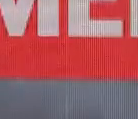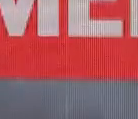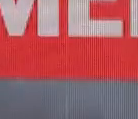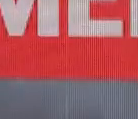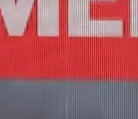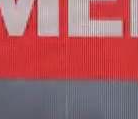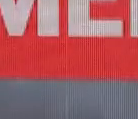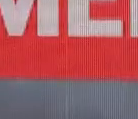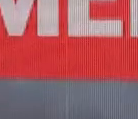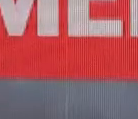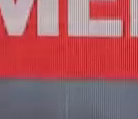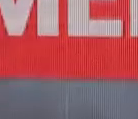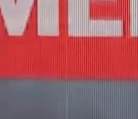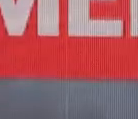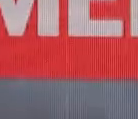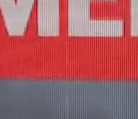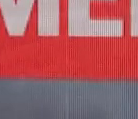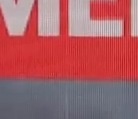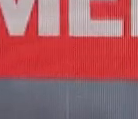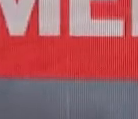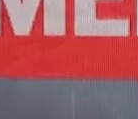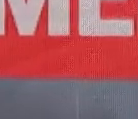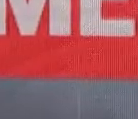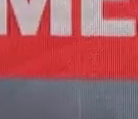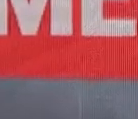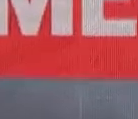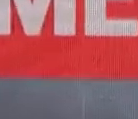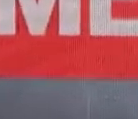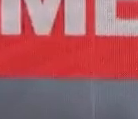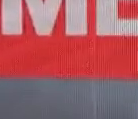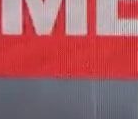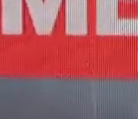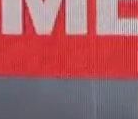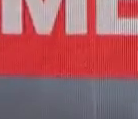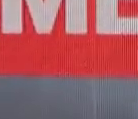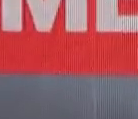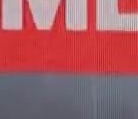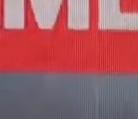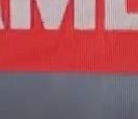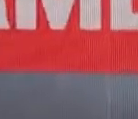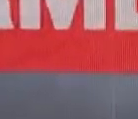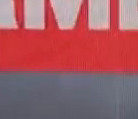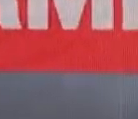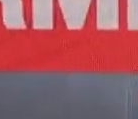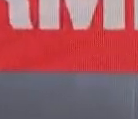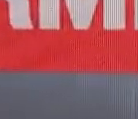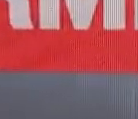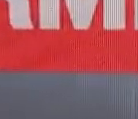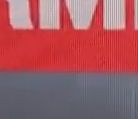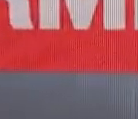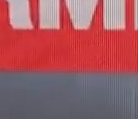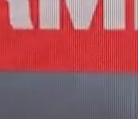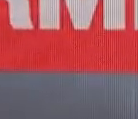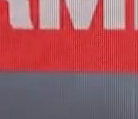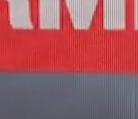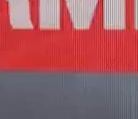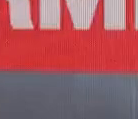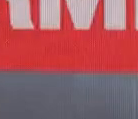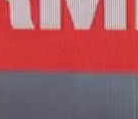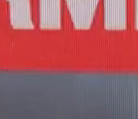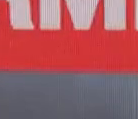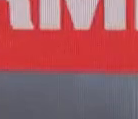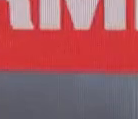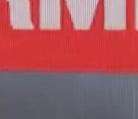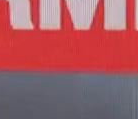ni hablar el comercio de barrio el comercio de indumentaria el comercio de las cosas que compra la gente todos los días poner